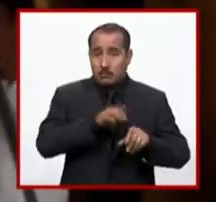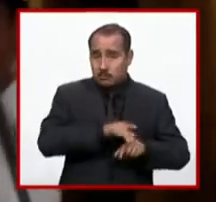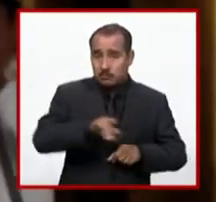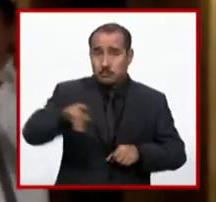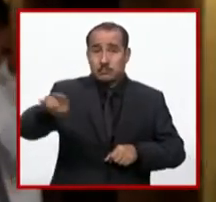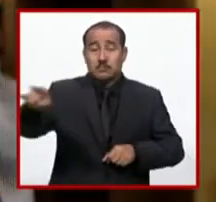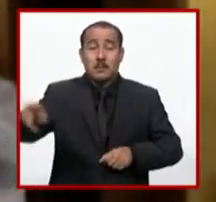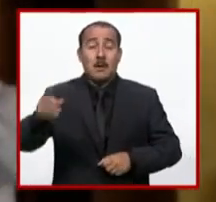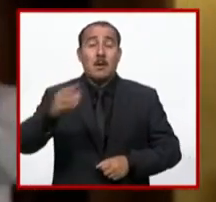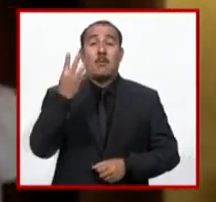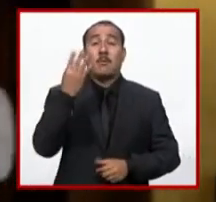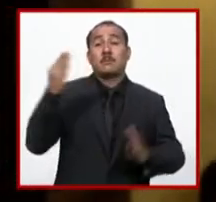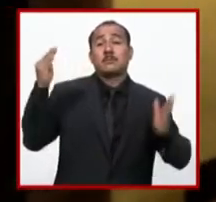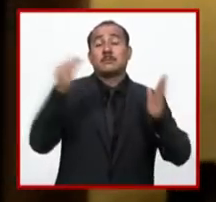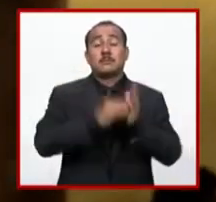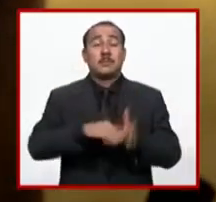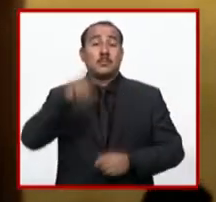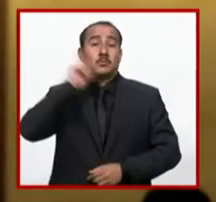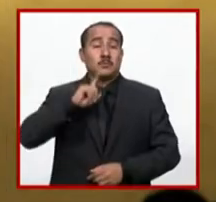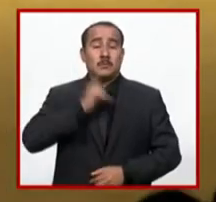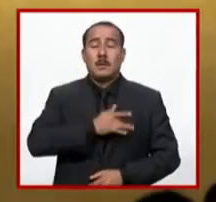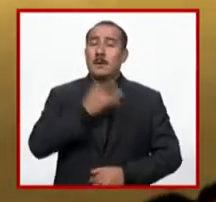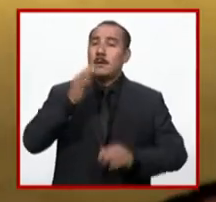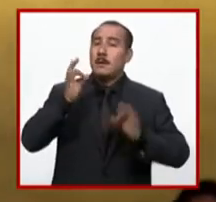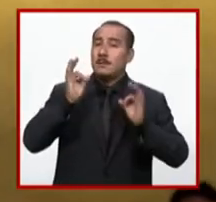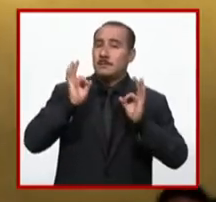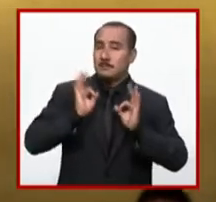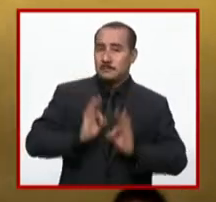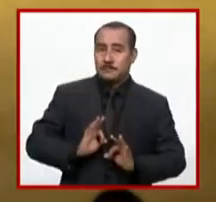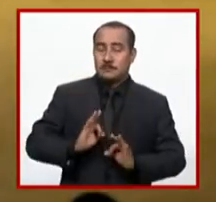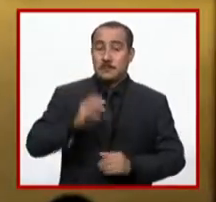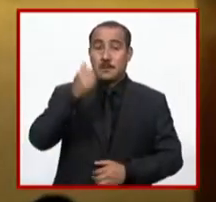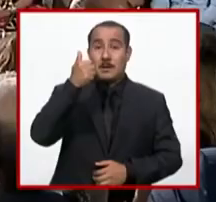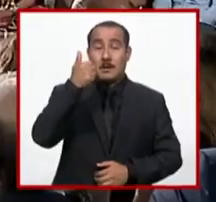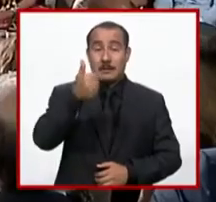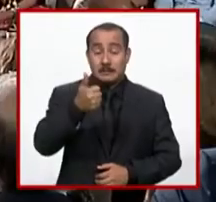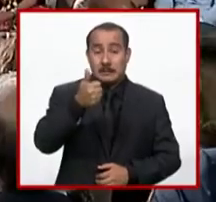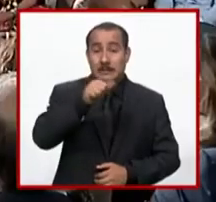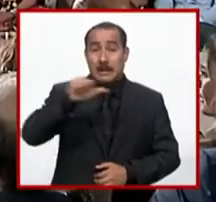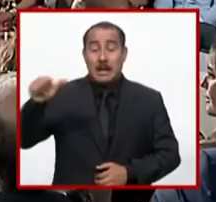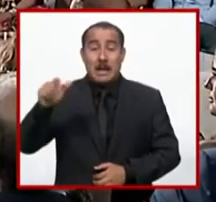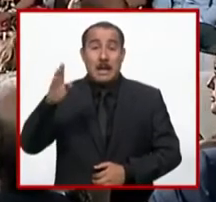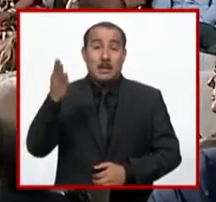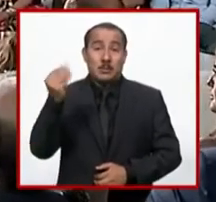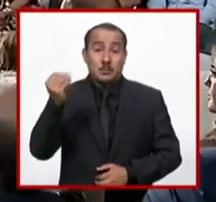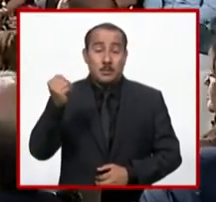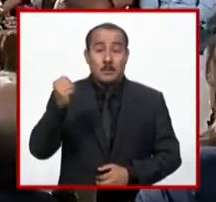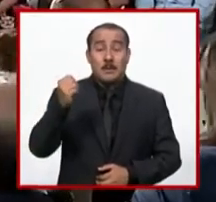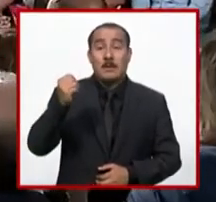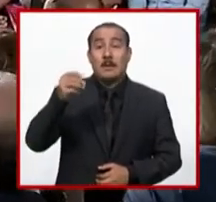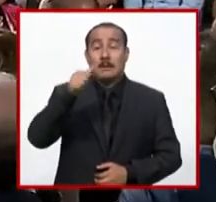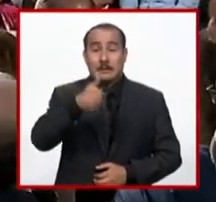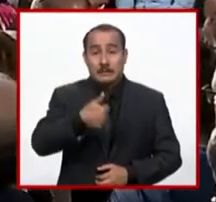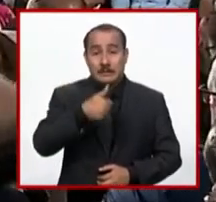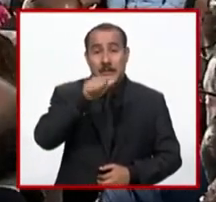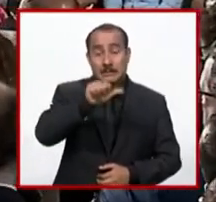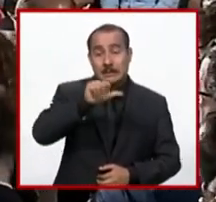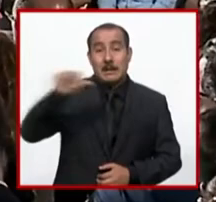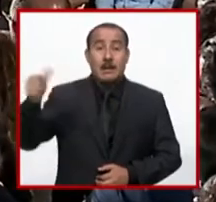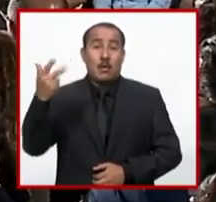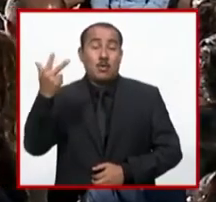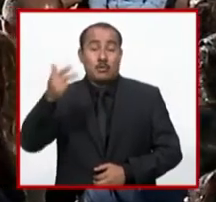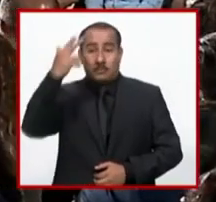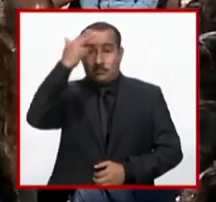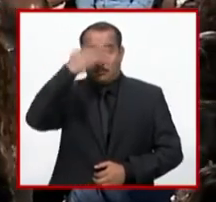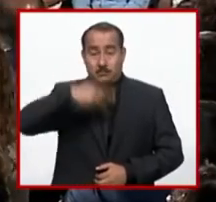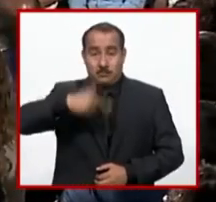ha movido a más de 4,000 mujeres y de 6 a 9 de la mañana y de 6 a 8 de la mañana son rutas